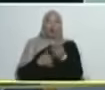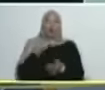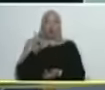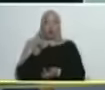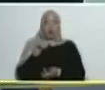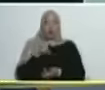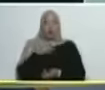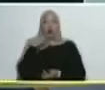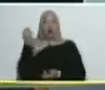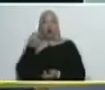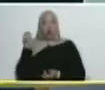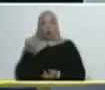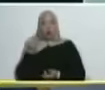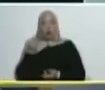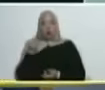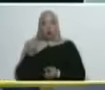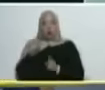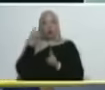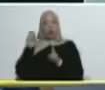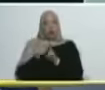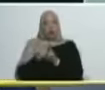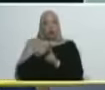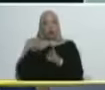la juventud inspirada en valores originales.